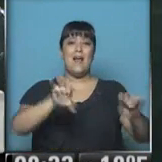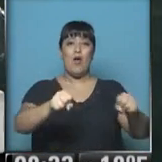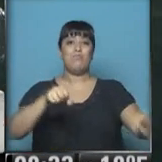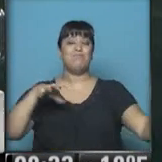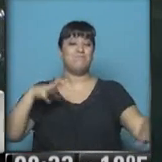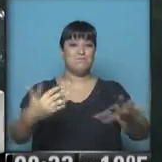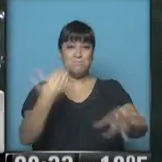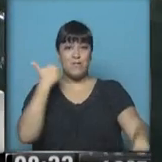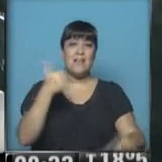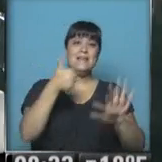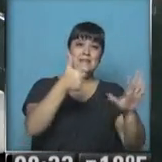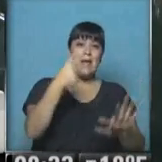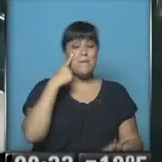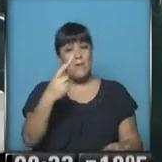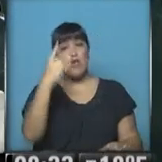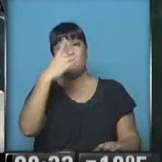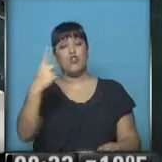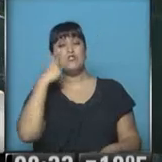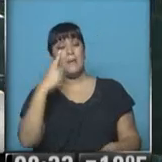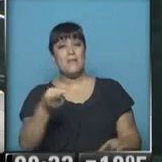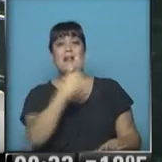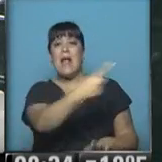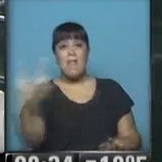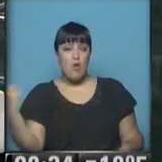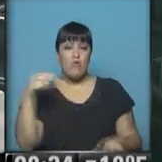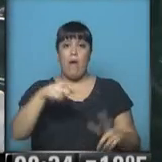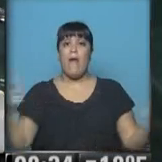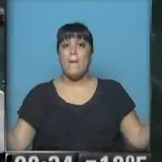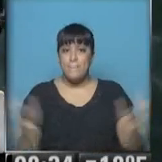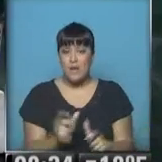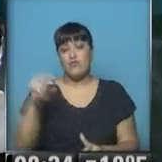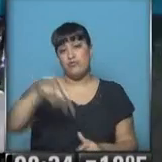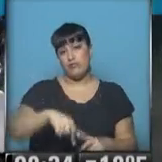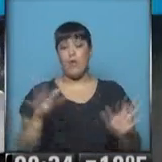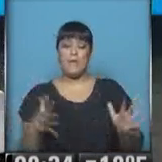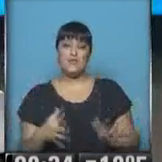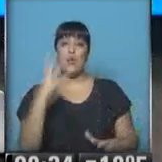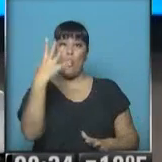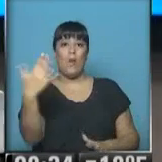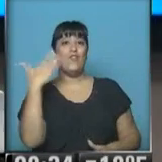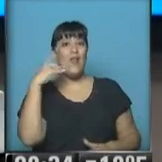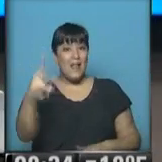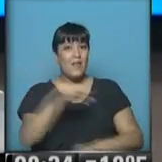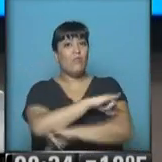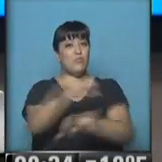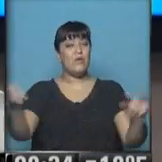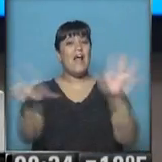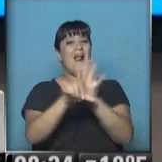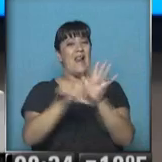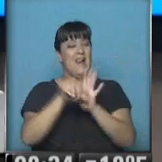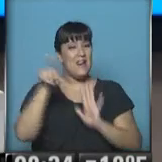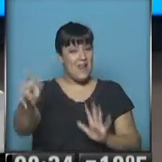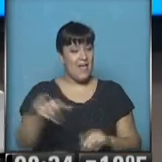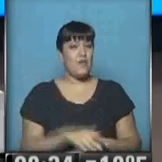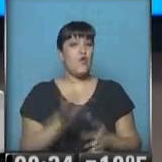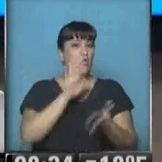entre 6000 y 12000 pesos cada caso hoy a las 4 a las 16 horas promulgamos la ley de narcomenudeo que le da la